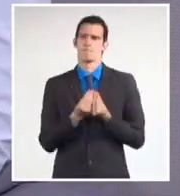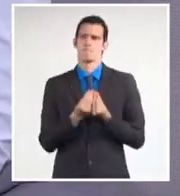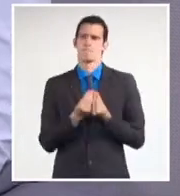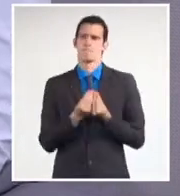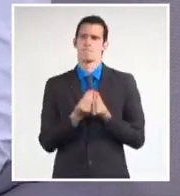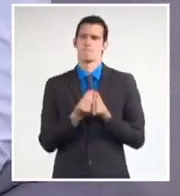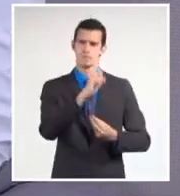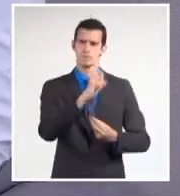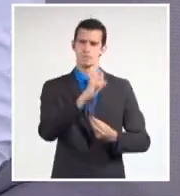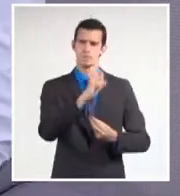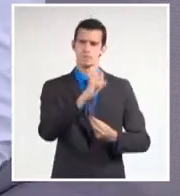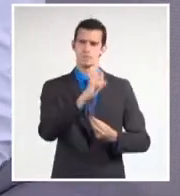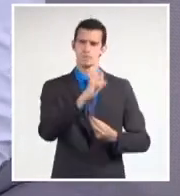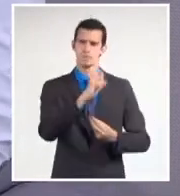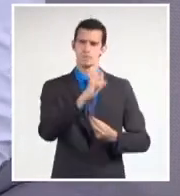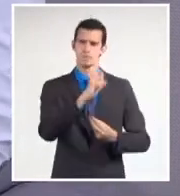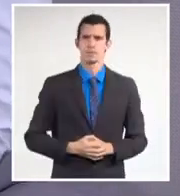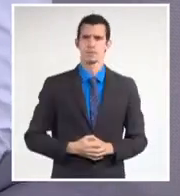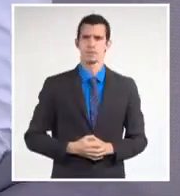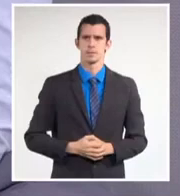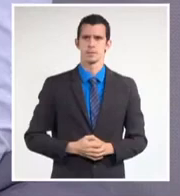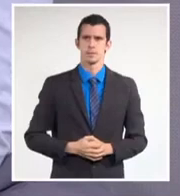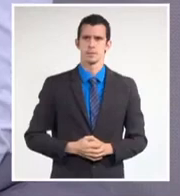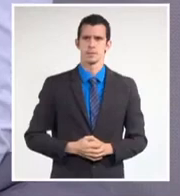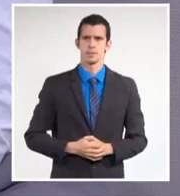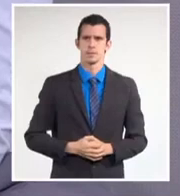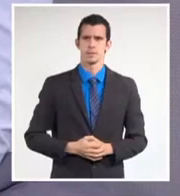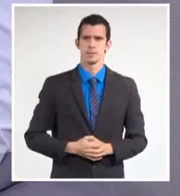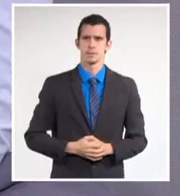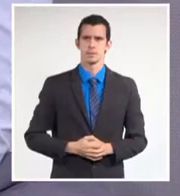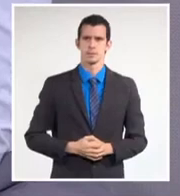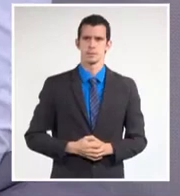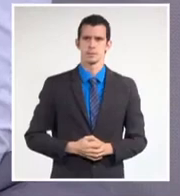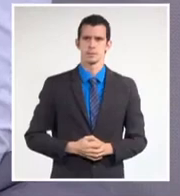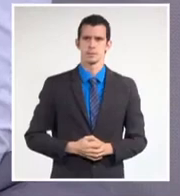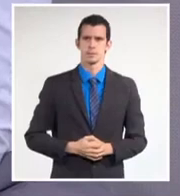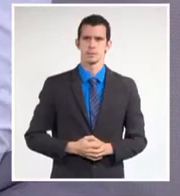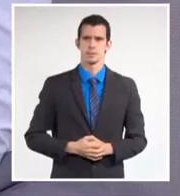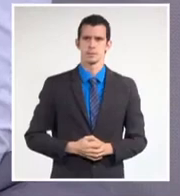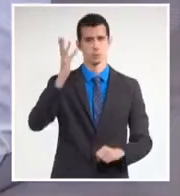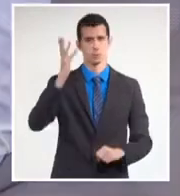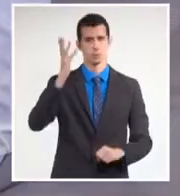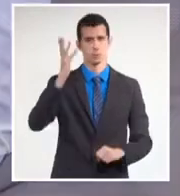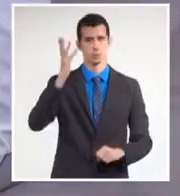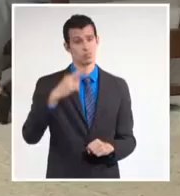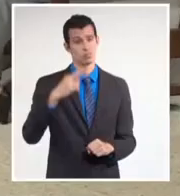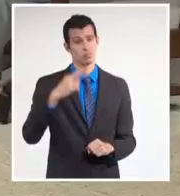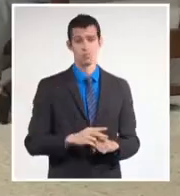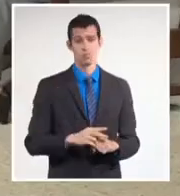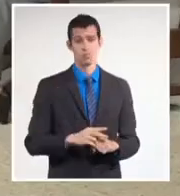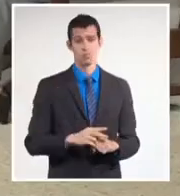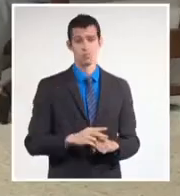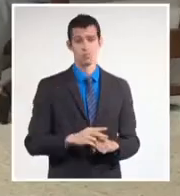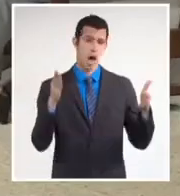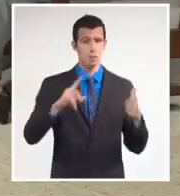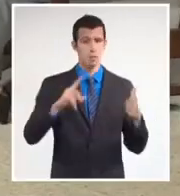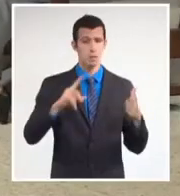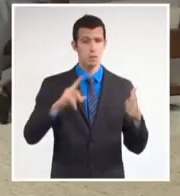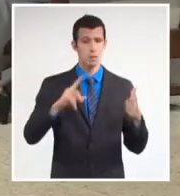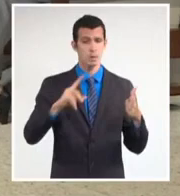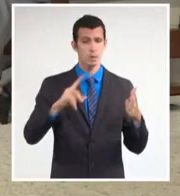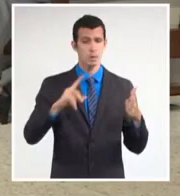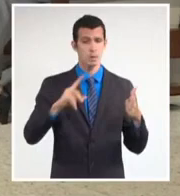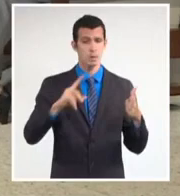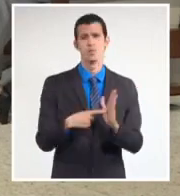bloqueo, que ya empezamos hablando de eso en este espacio, y además no podemos, sería injusto separar una cosa de la